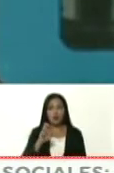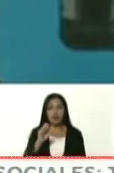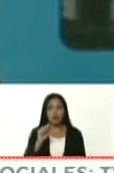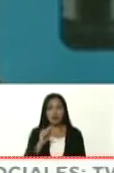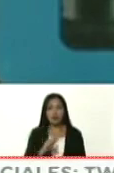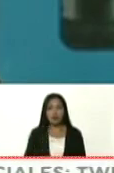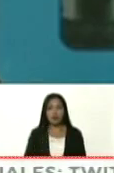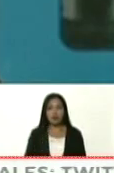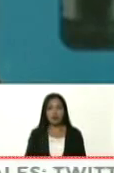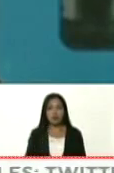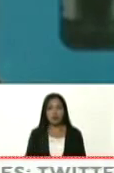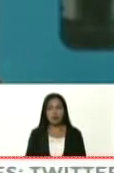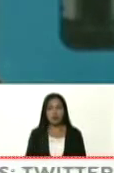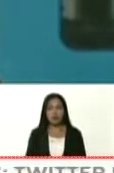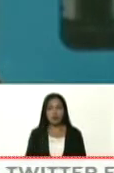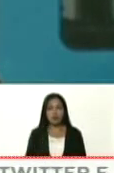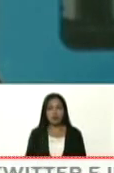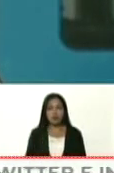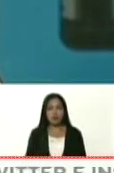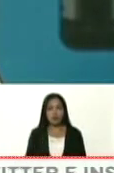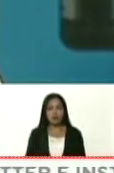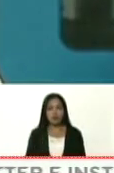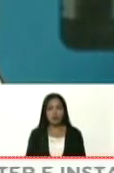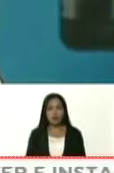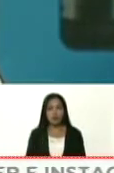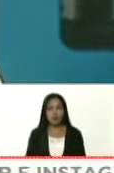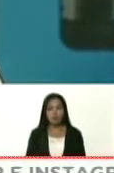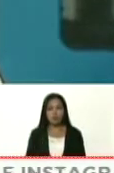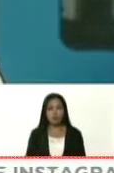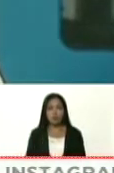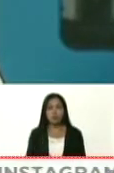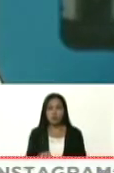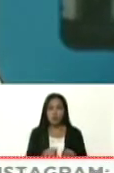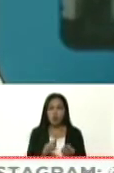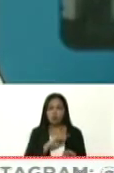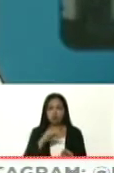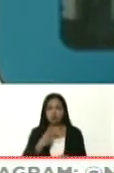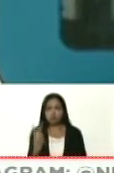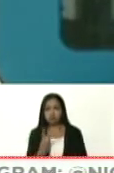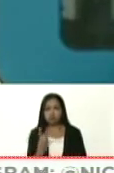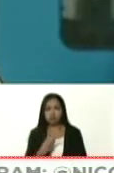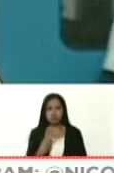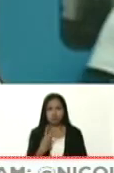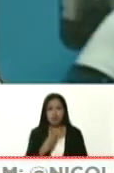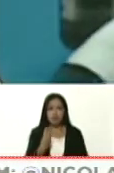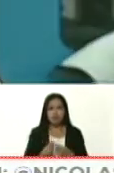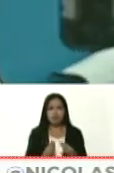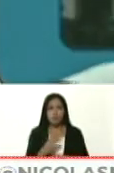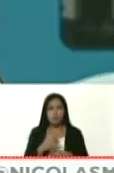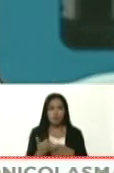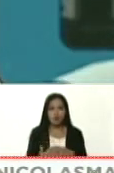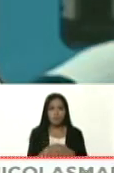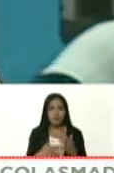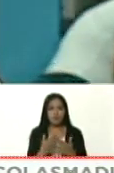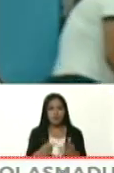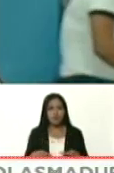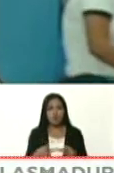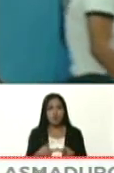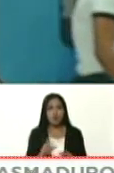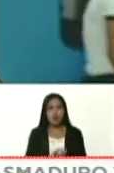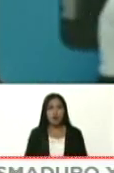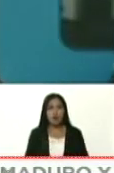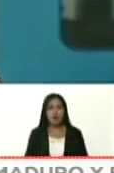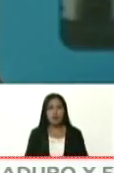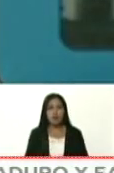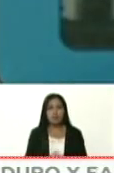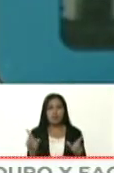Estuvo aquí el presidente Rafael Correa, estuvo entre nosotros. Él tiene un programa en una